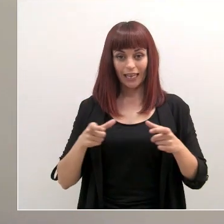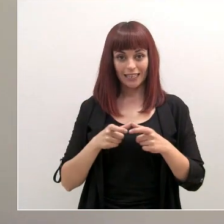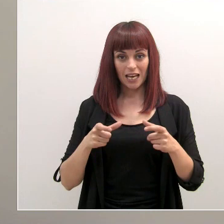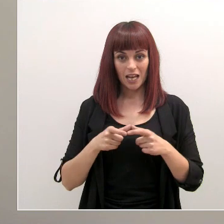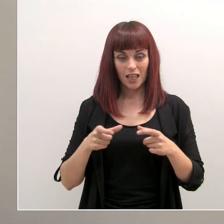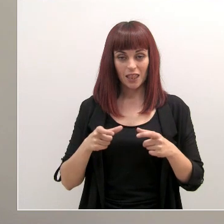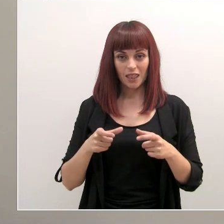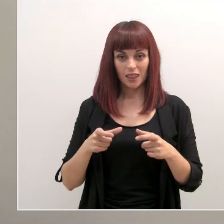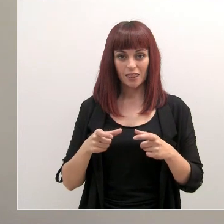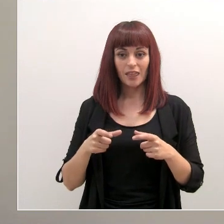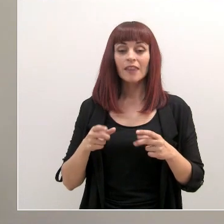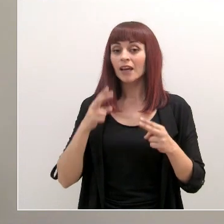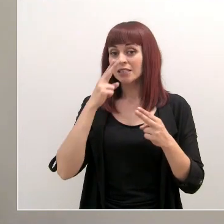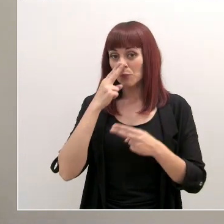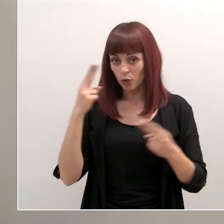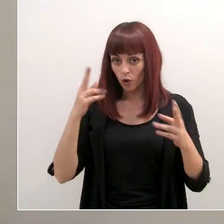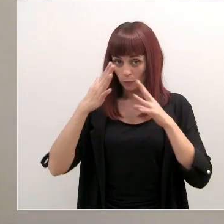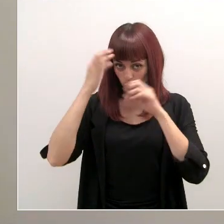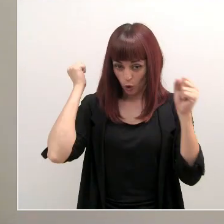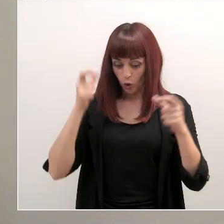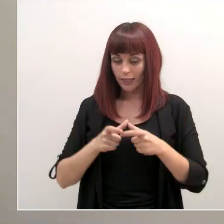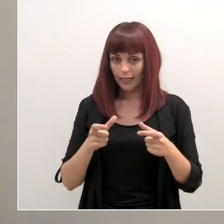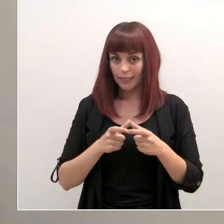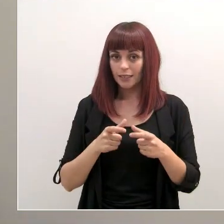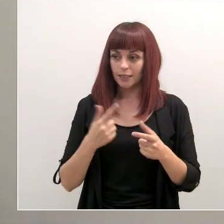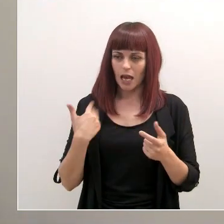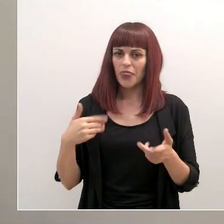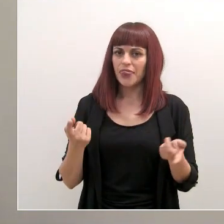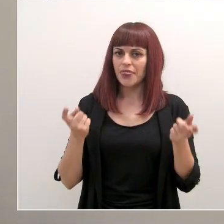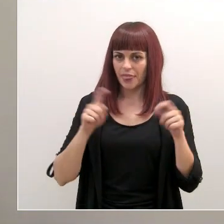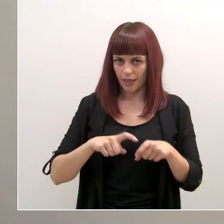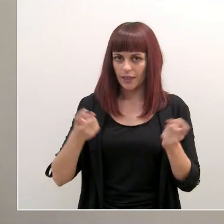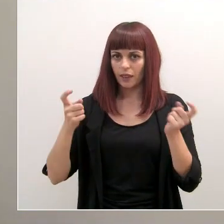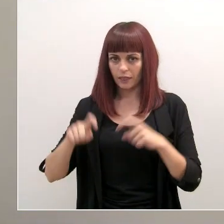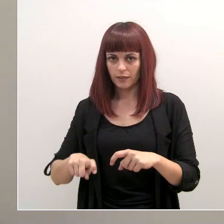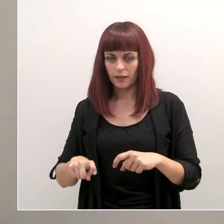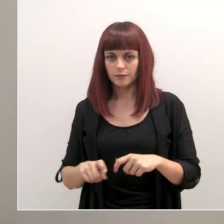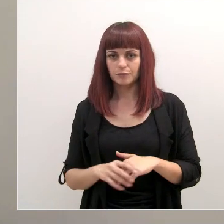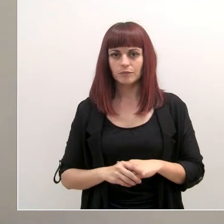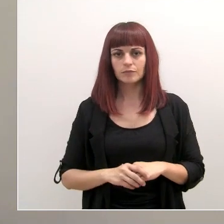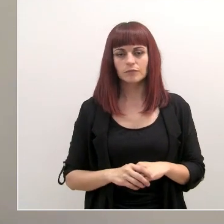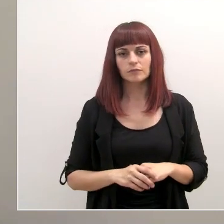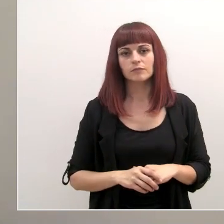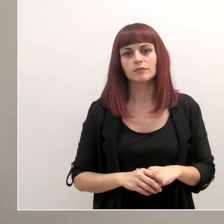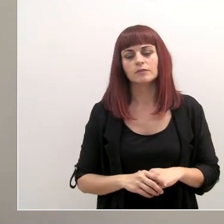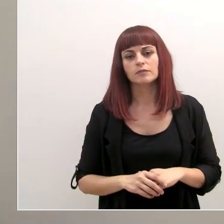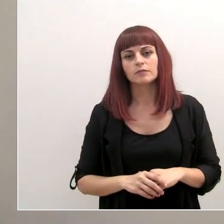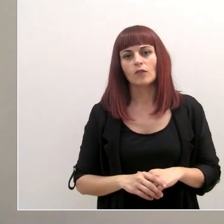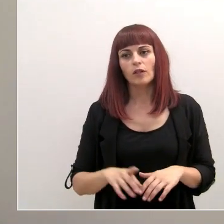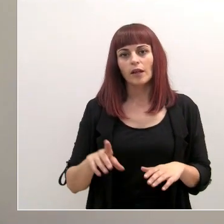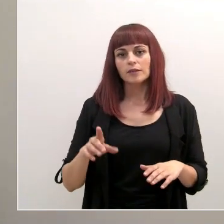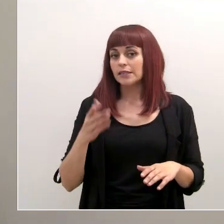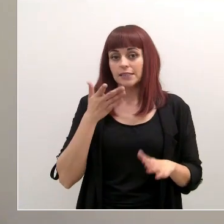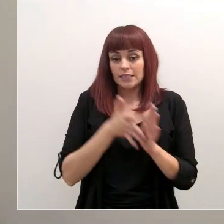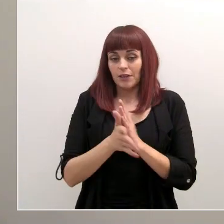tramitada, desde que se publicó el protocolo se les ha estado citando, con lo cual no es una cuestión de que se haya habido un día de comienzo, sino que ya